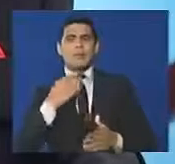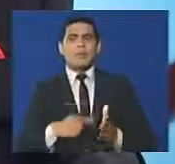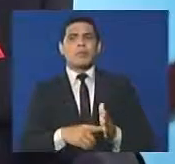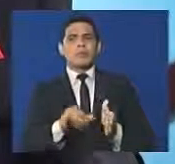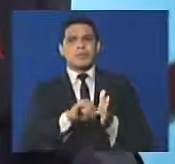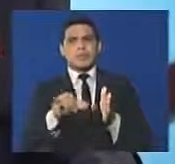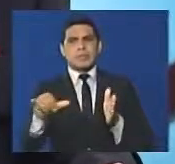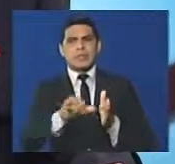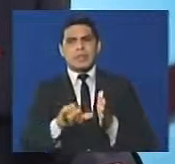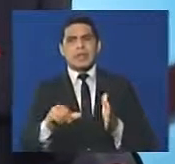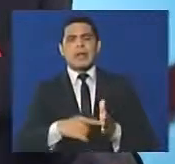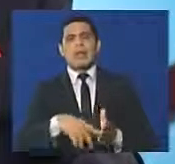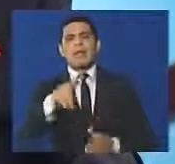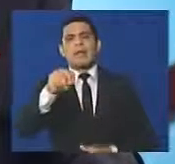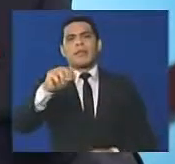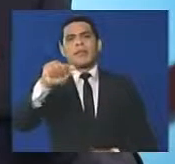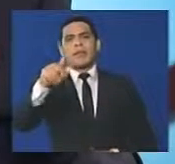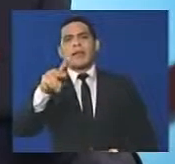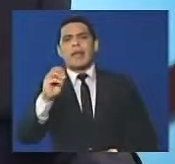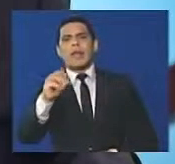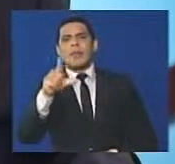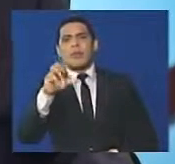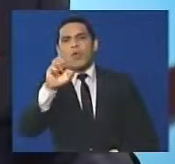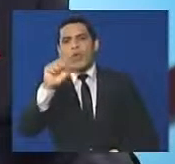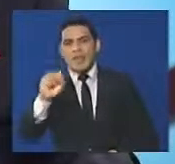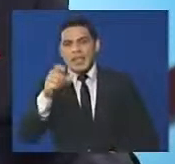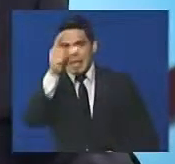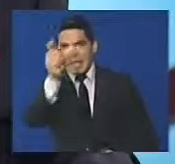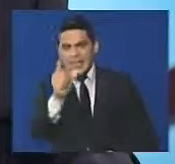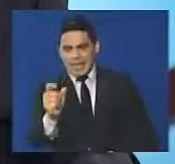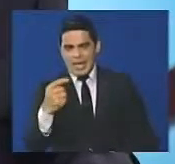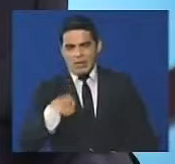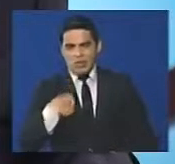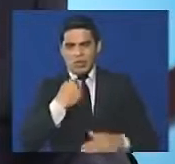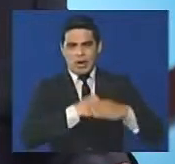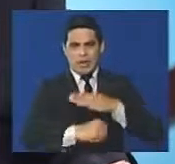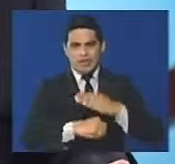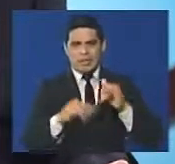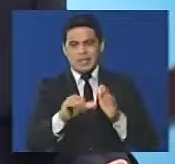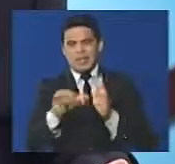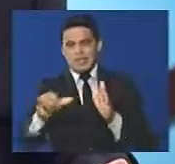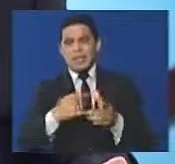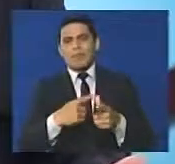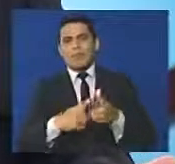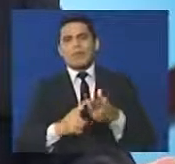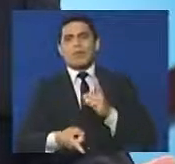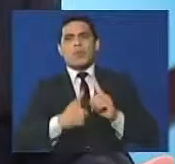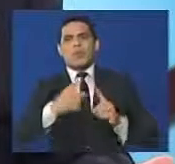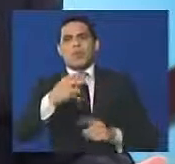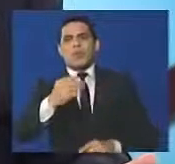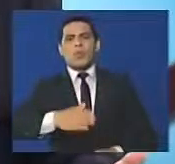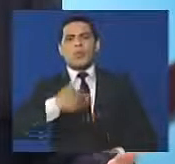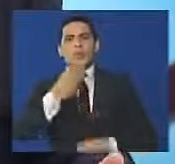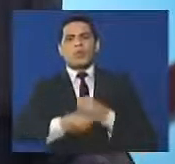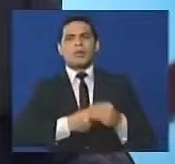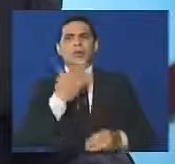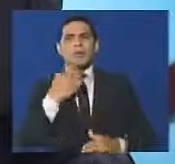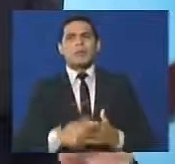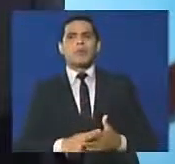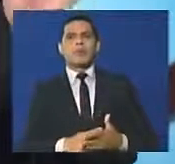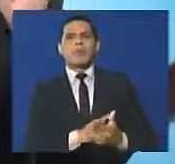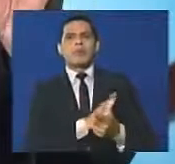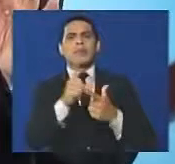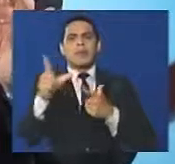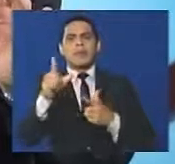del San Carlos de Nápoles, y eso me ha quedado, digamos, como algo que no he podido lograr,